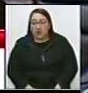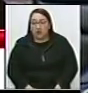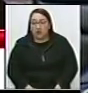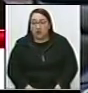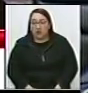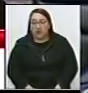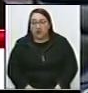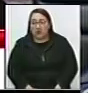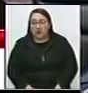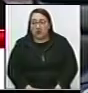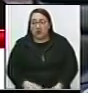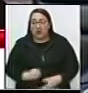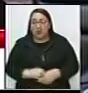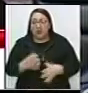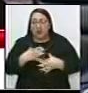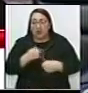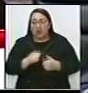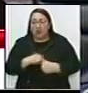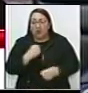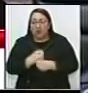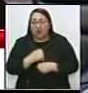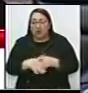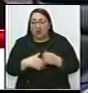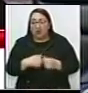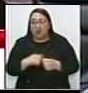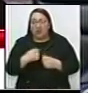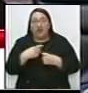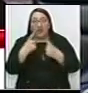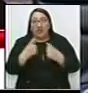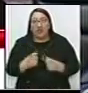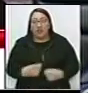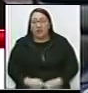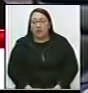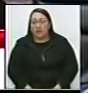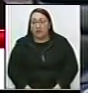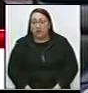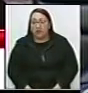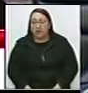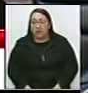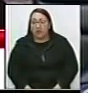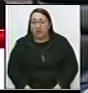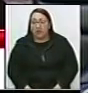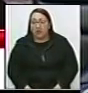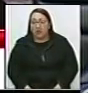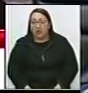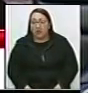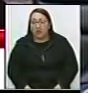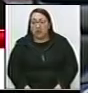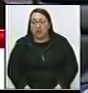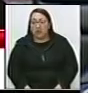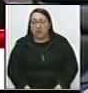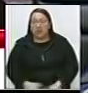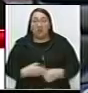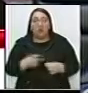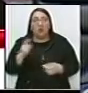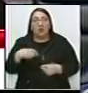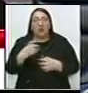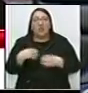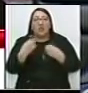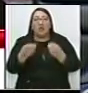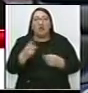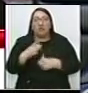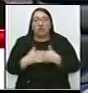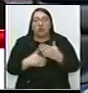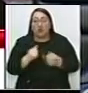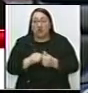en satisfacer trabajo a través del empleo, en dignidad. El pueblo necesita que se le devuelva su dignidad a través del proceso